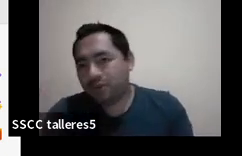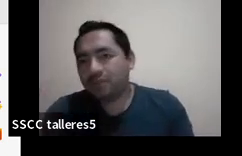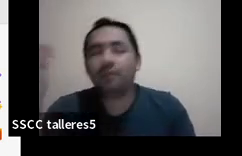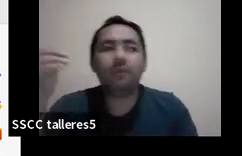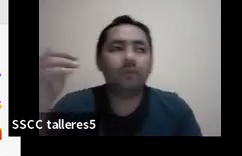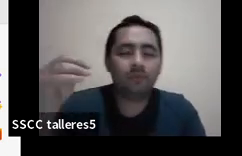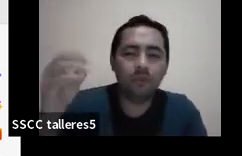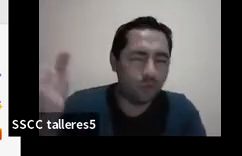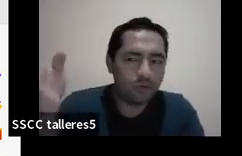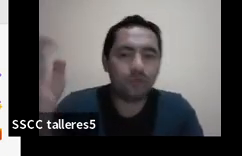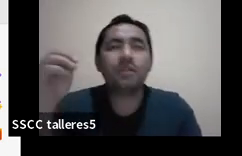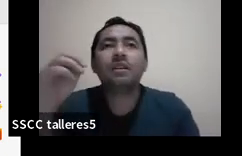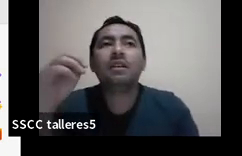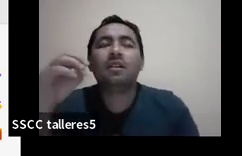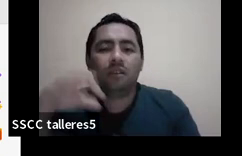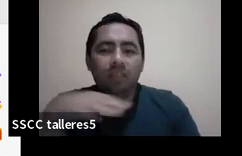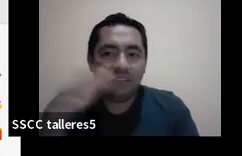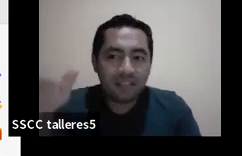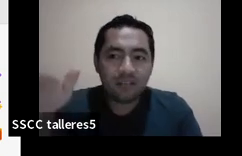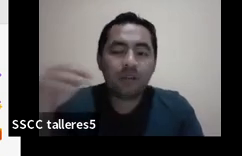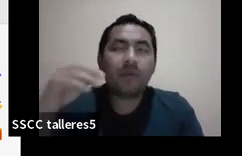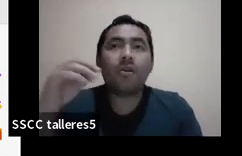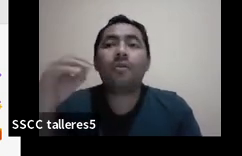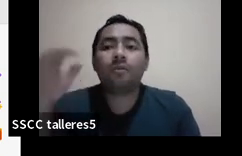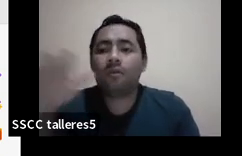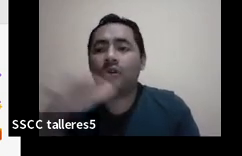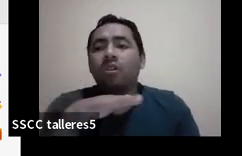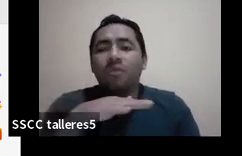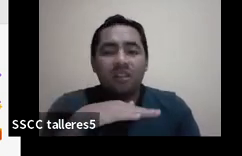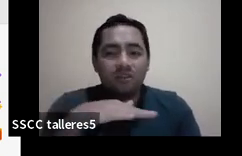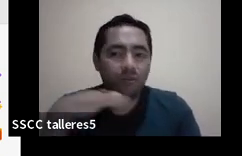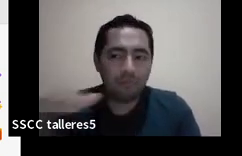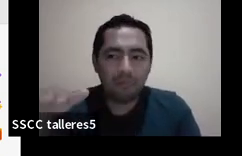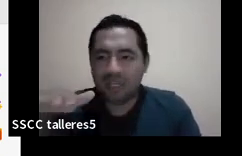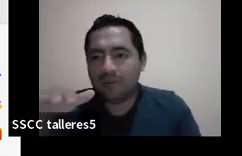secundaria? Pues no mucho, ¿no? Y se ingresa a un trabajo con una